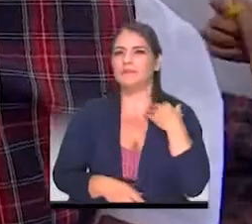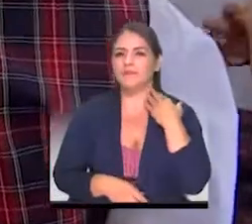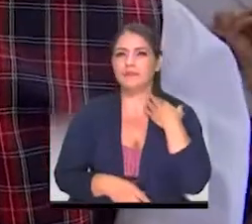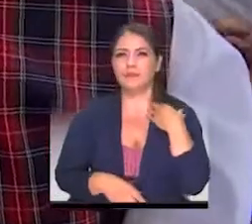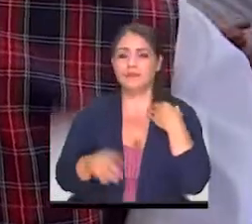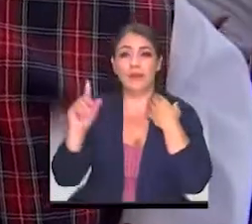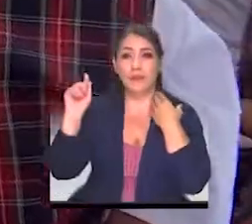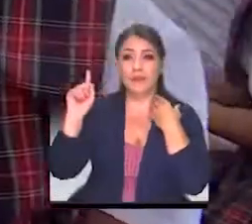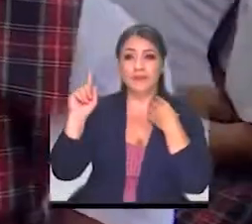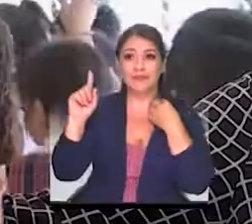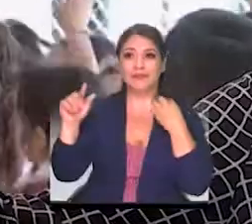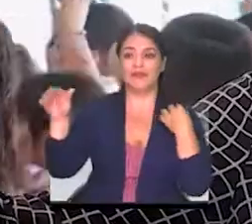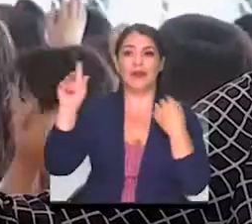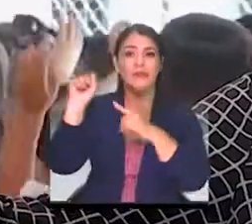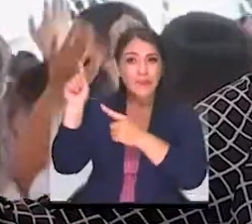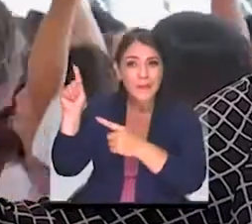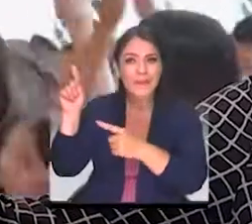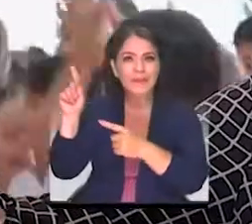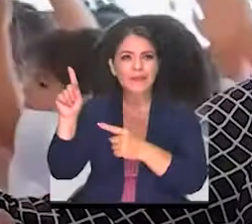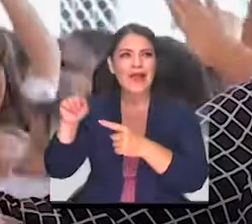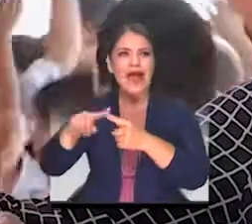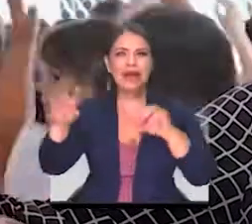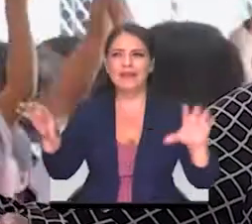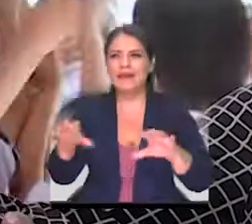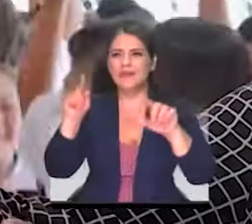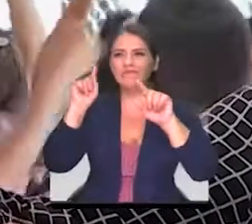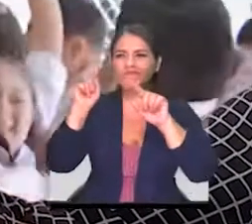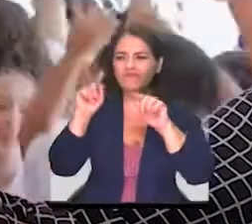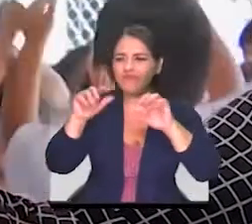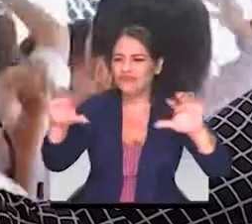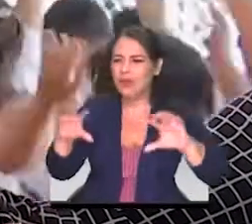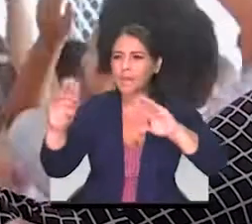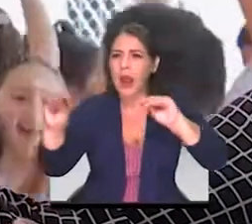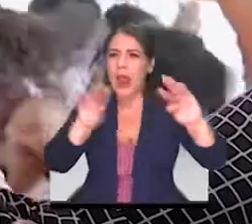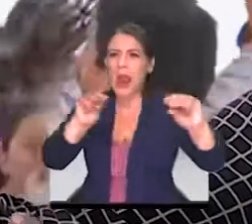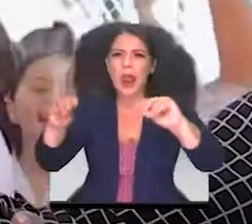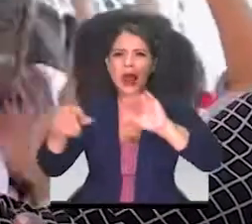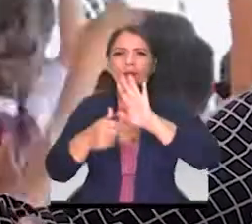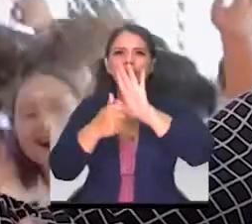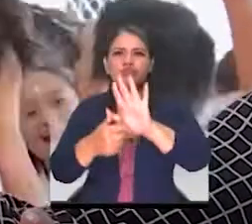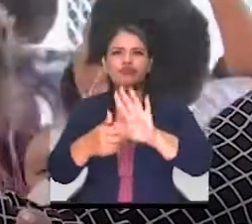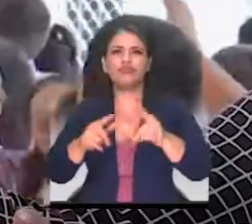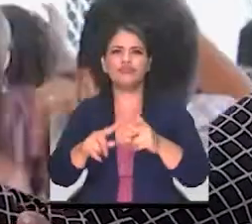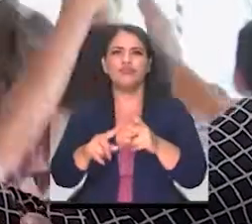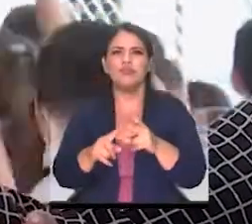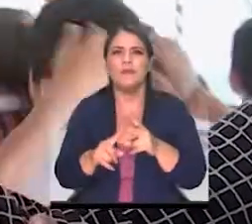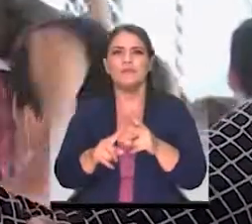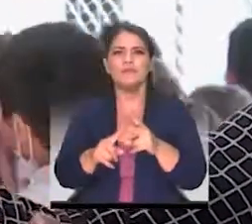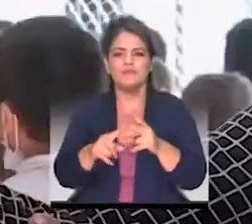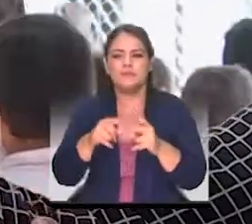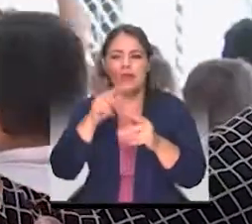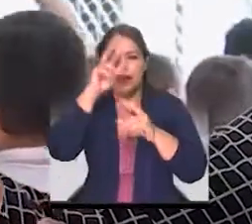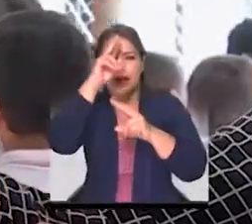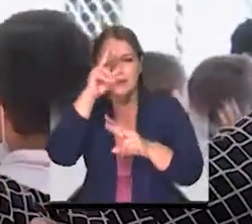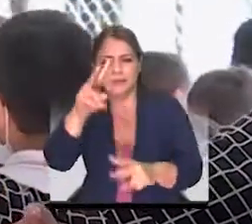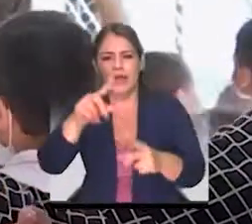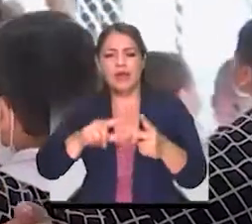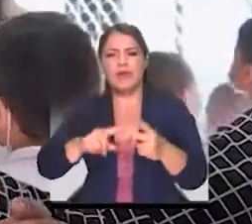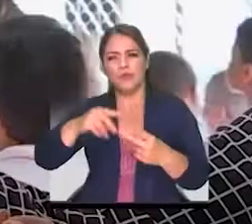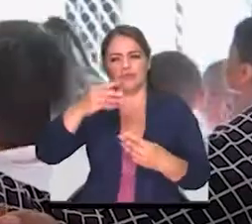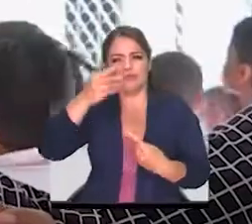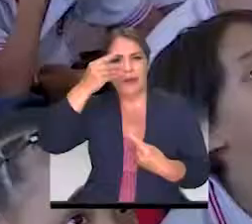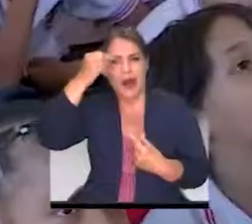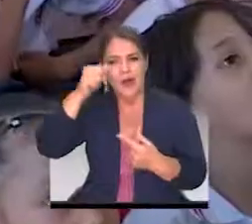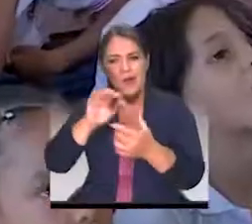obra de teatro de títeres, llevamos a los chicos y a las chicas el respeto y el valor a